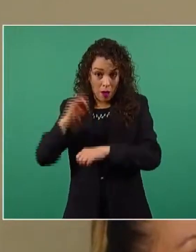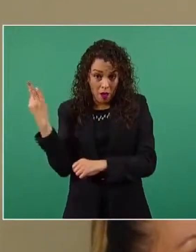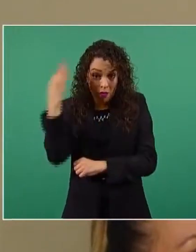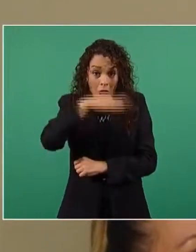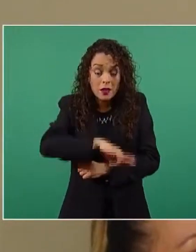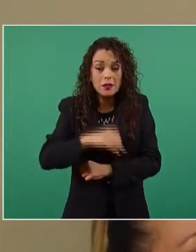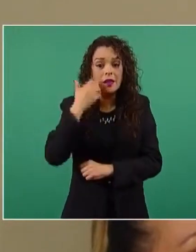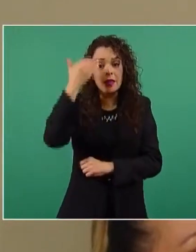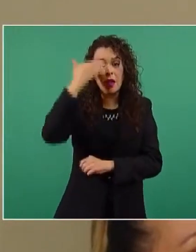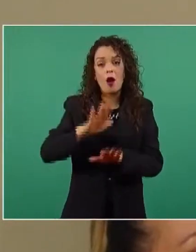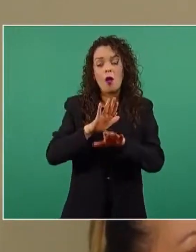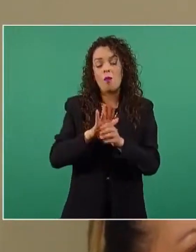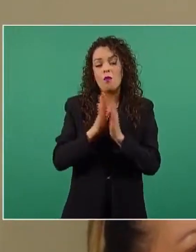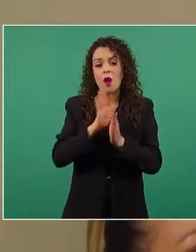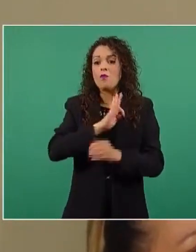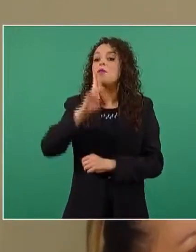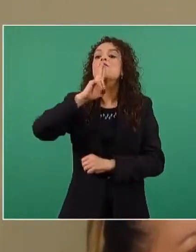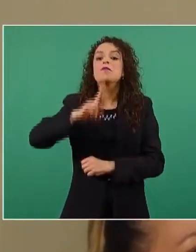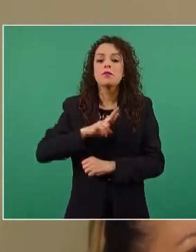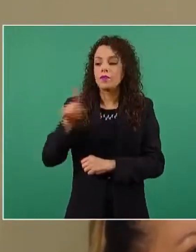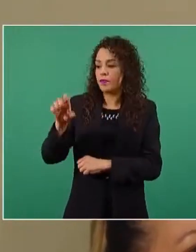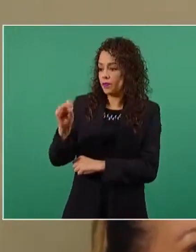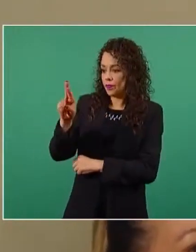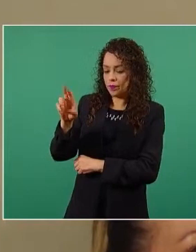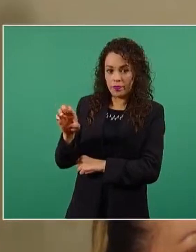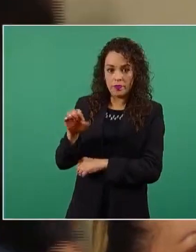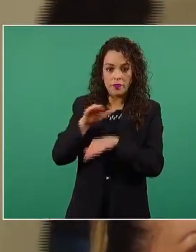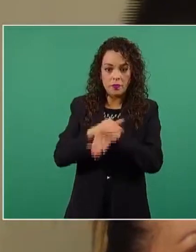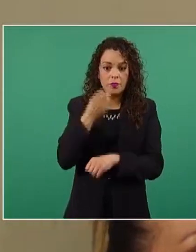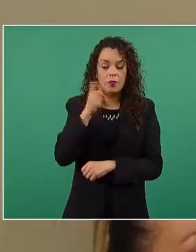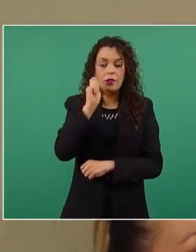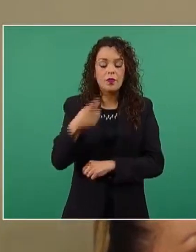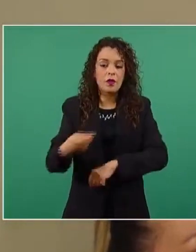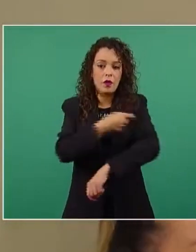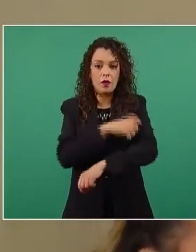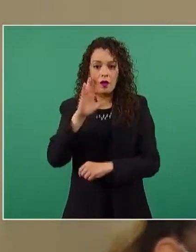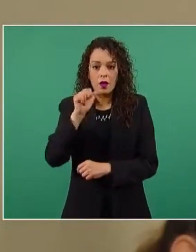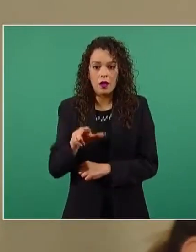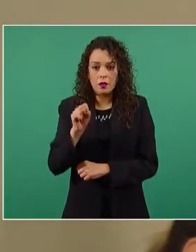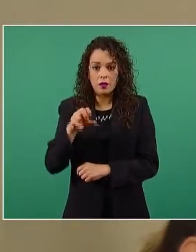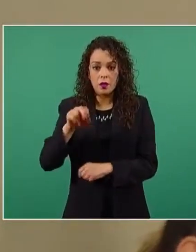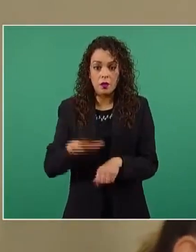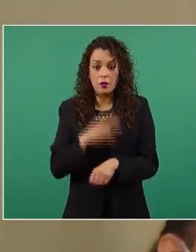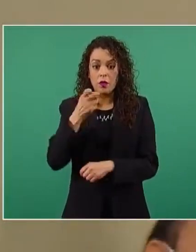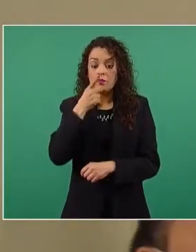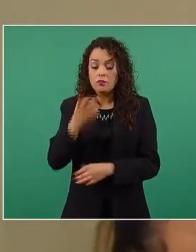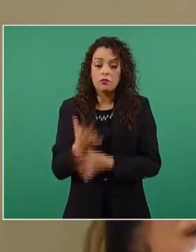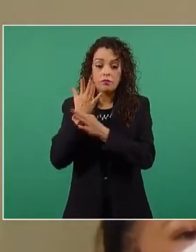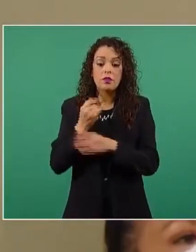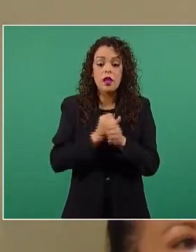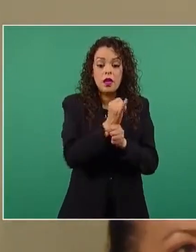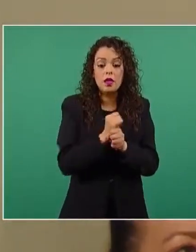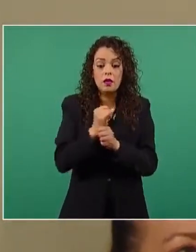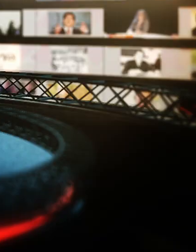nos pudiera contestar el canciller sobre este contrato con la vacuna CanSino, porque justo viene ese señalamiento de la investigación